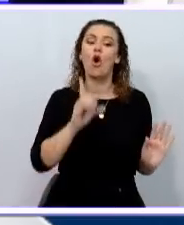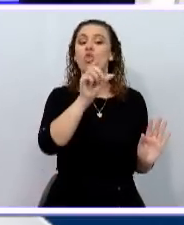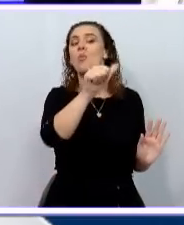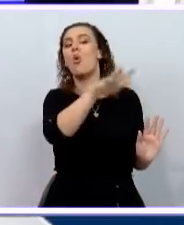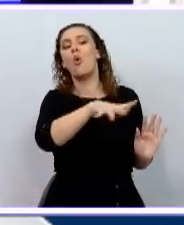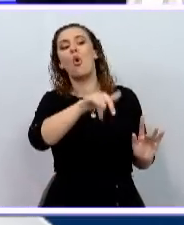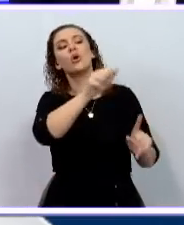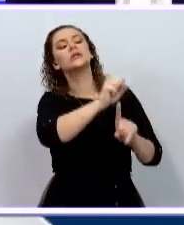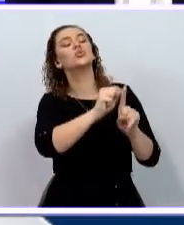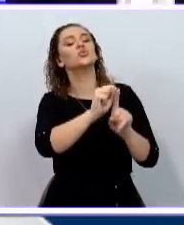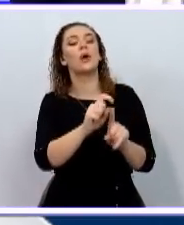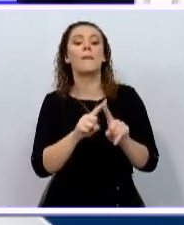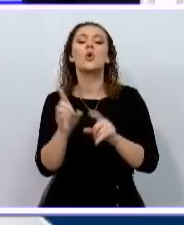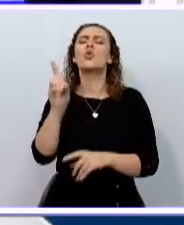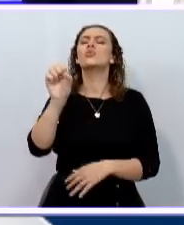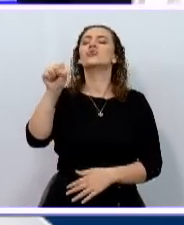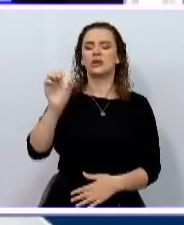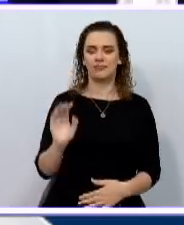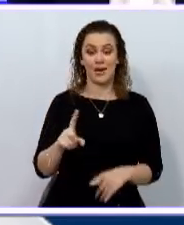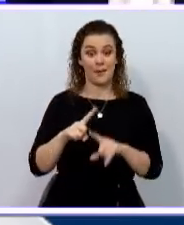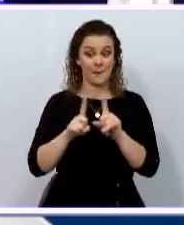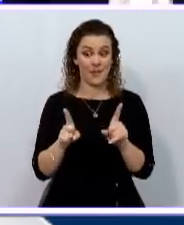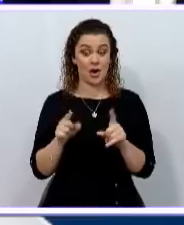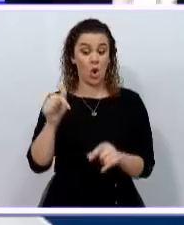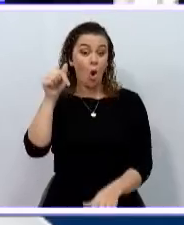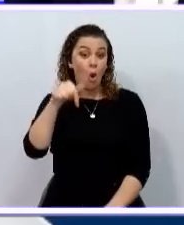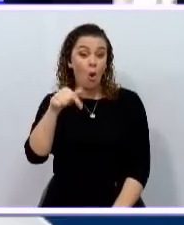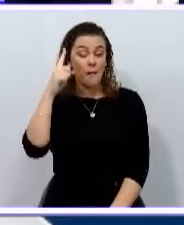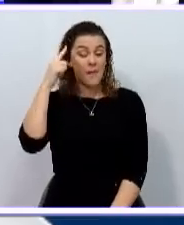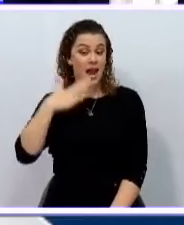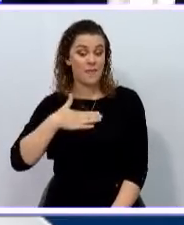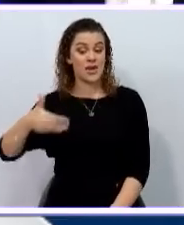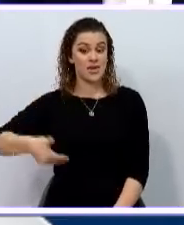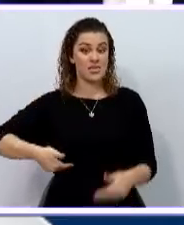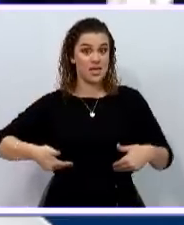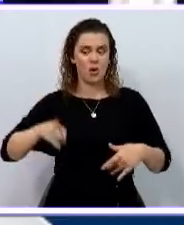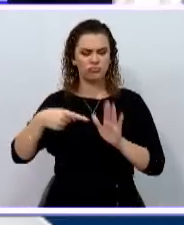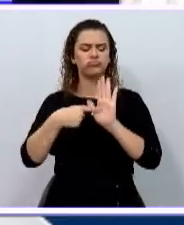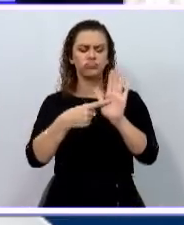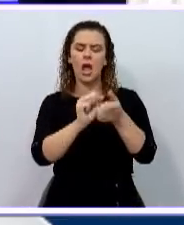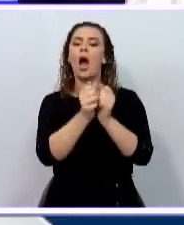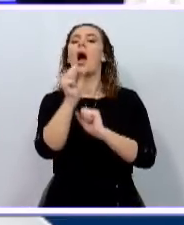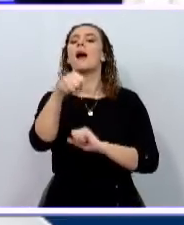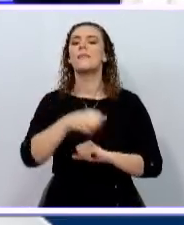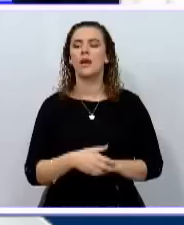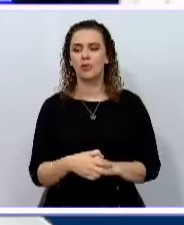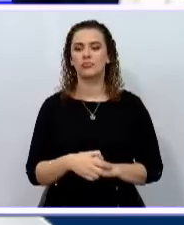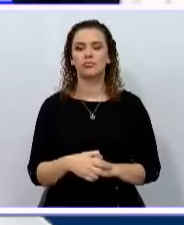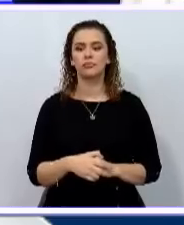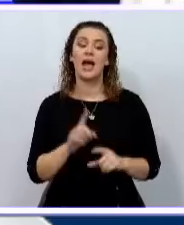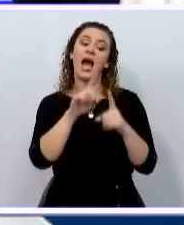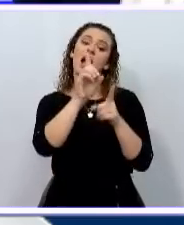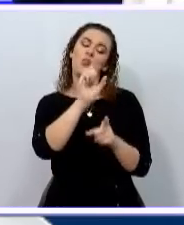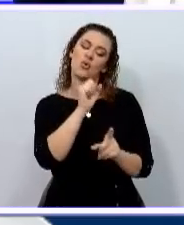pero vamos a ver el domingo Sí pero pero a hoy Carey para mí está demostrando que ha cambiado hasta